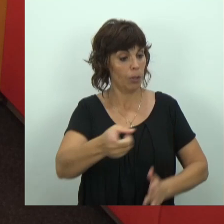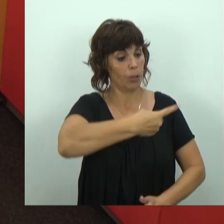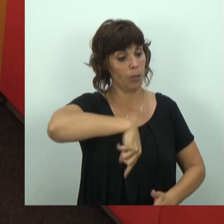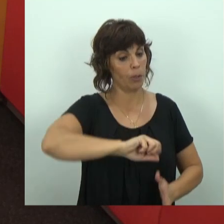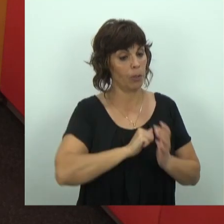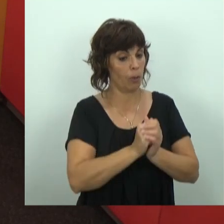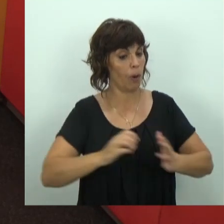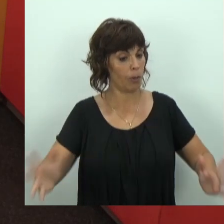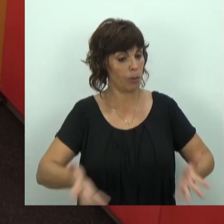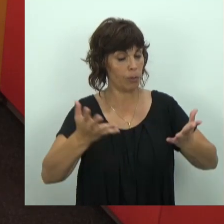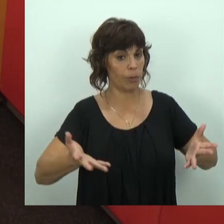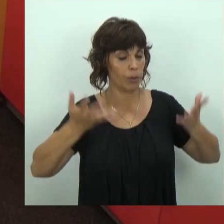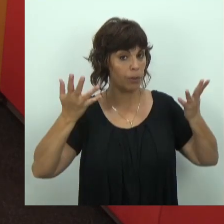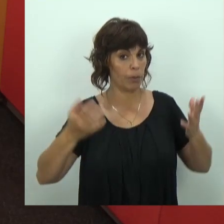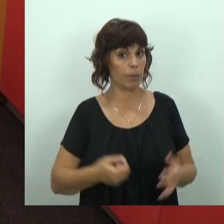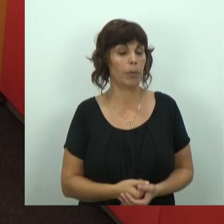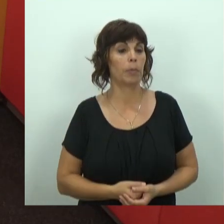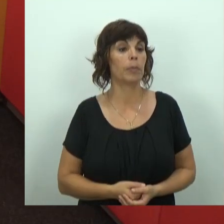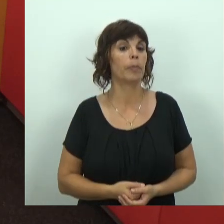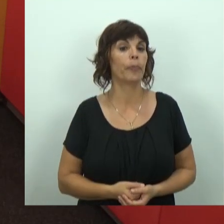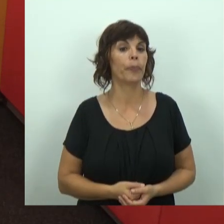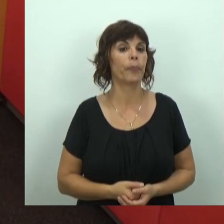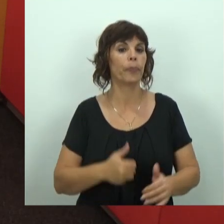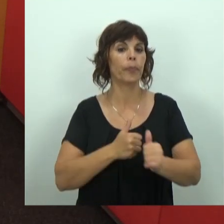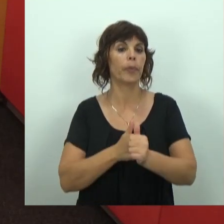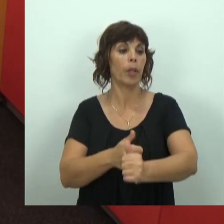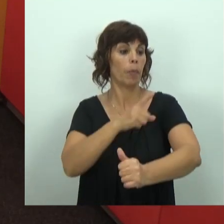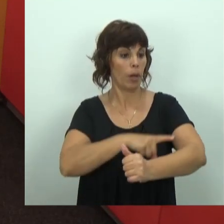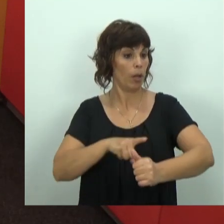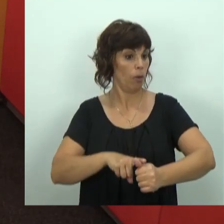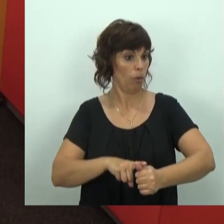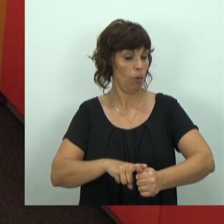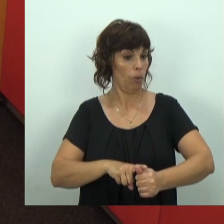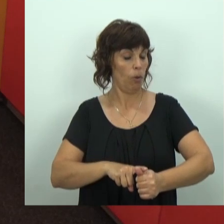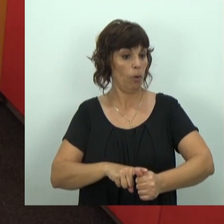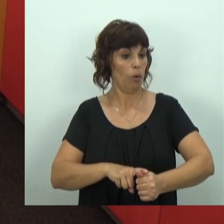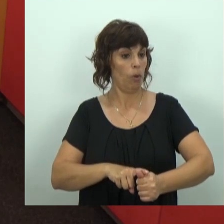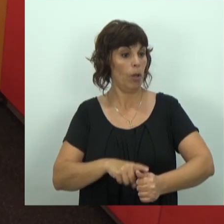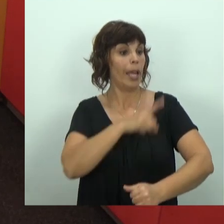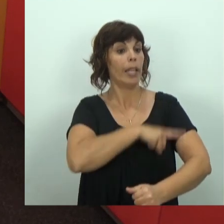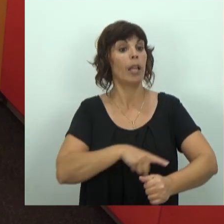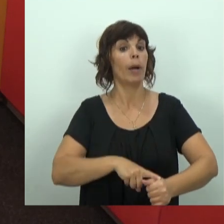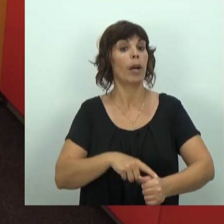orar, lo encontramos en el Evangelio de Juan, capítulo 14,